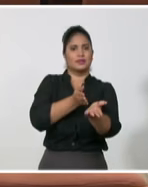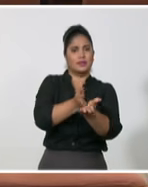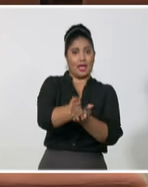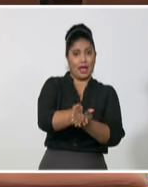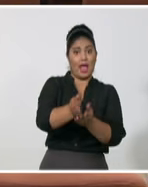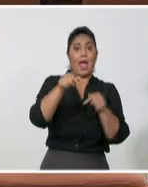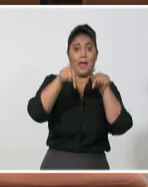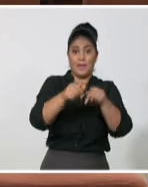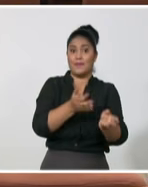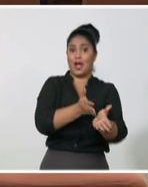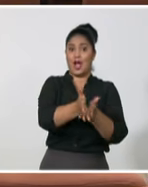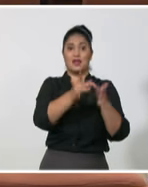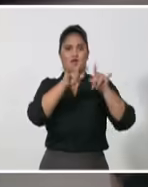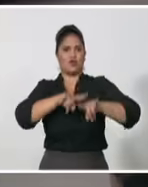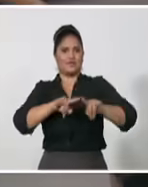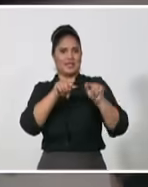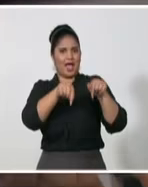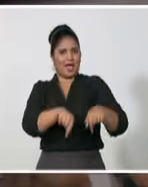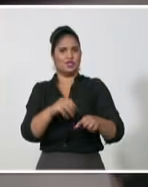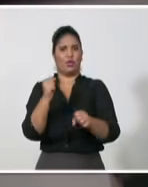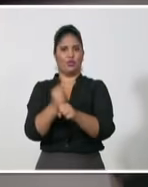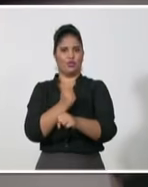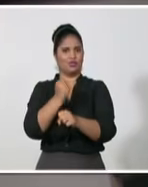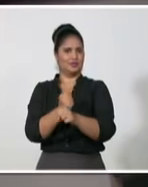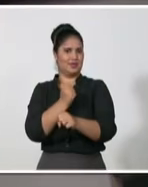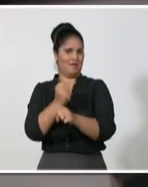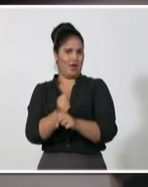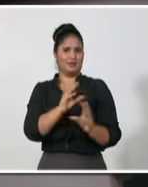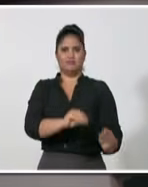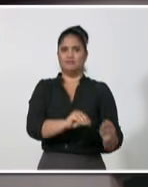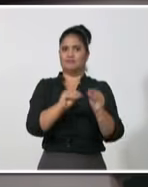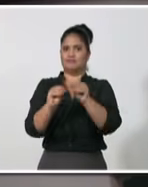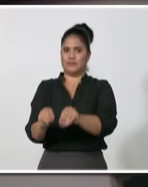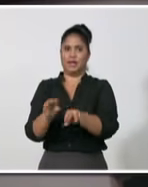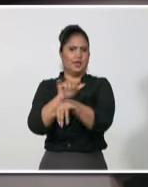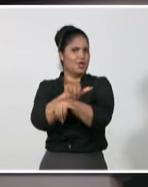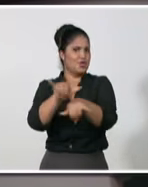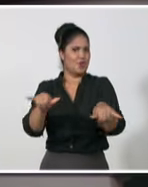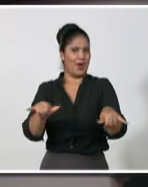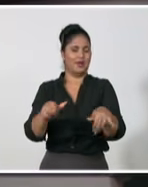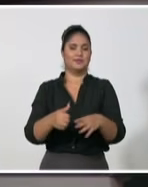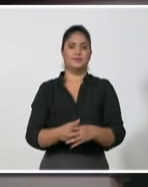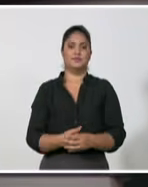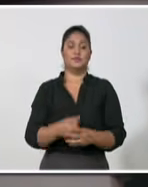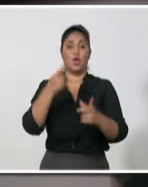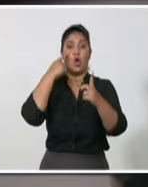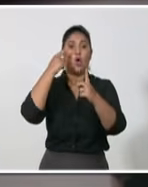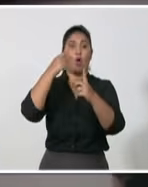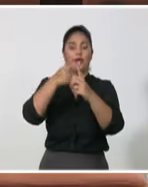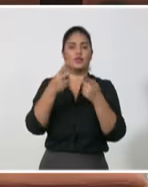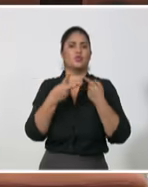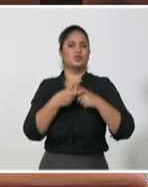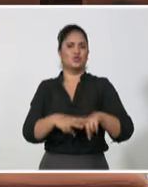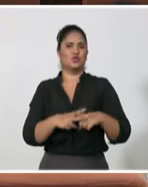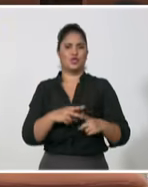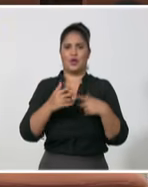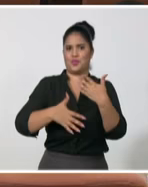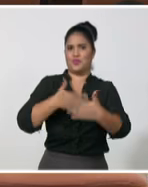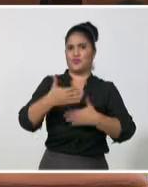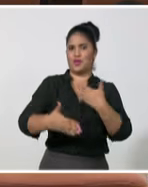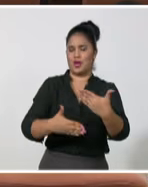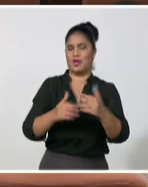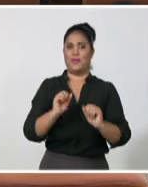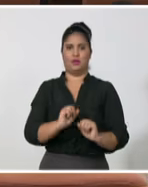no una maestría por hacer maestría una maestría en función de solucionar problemas del lugar donde están trabajando empieza a construir un grupo de